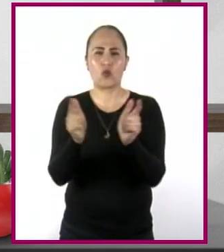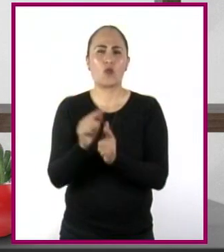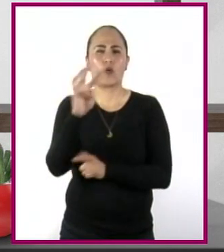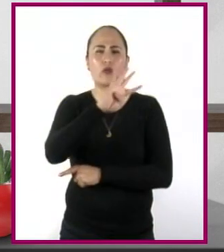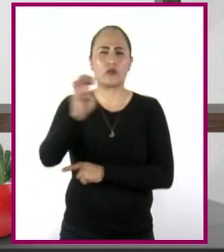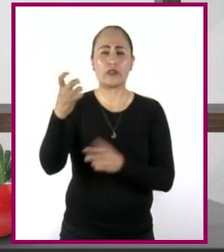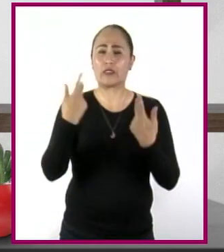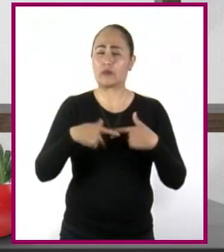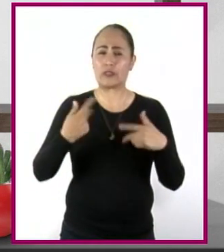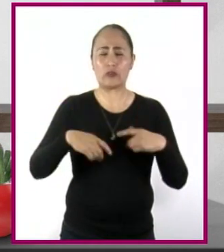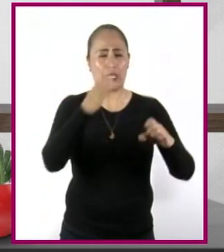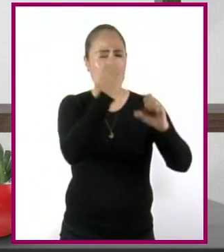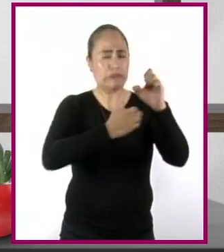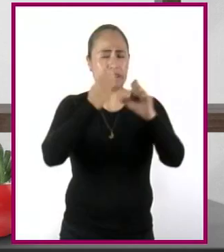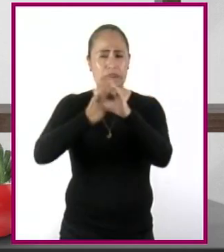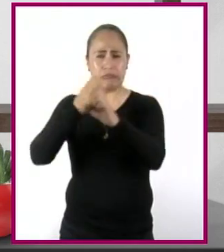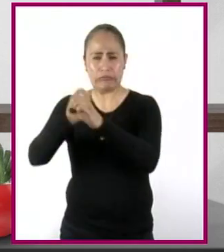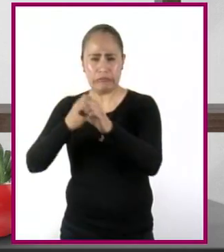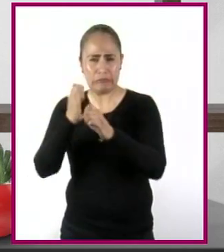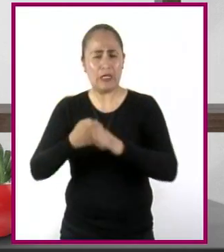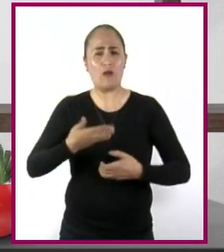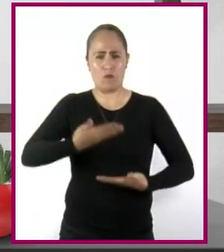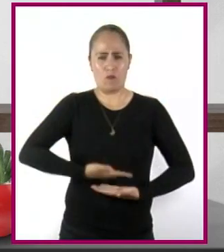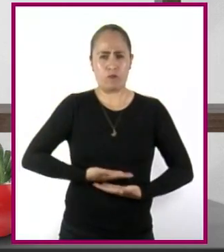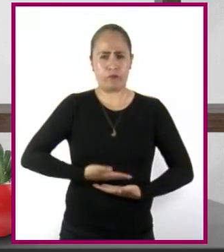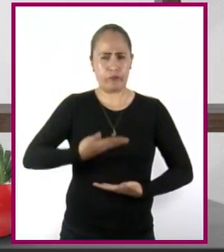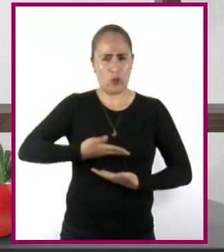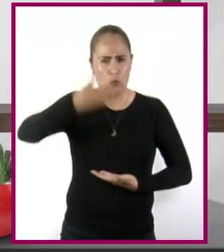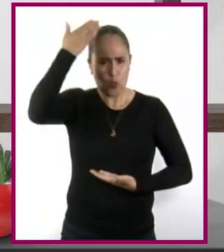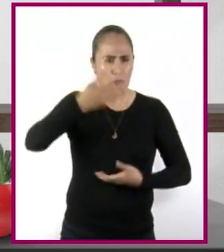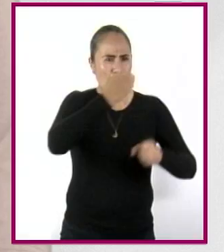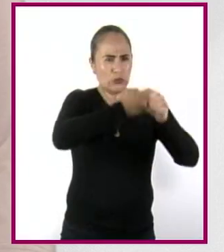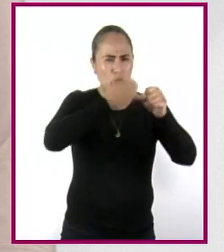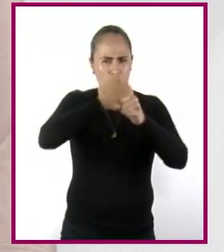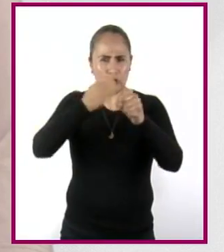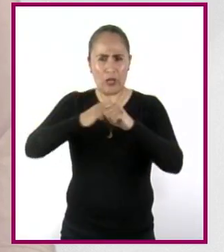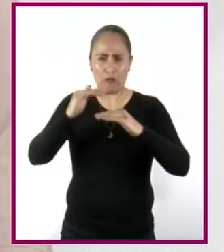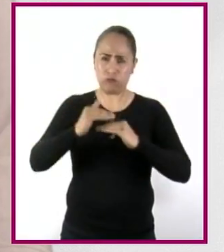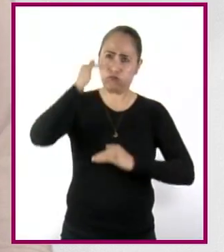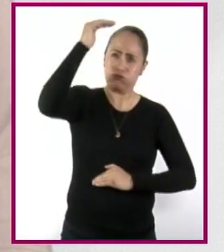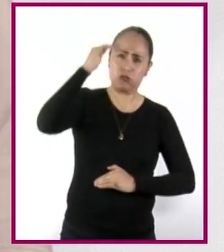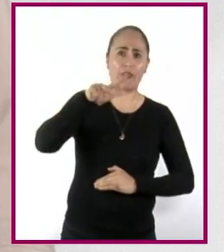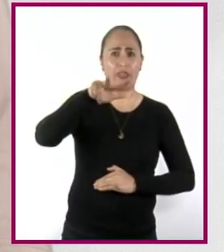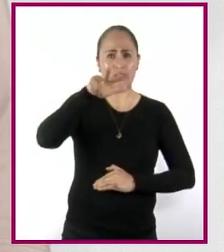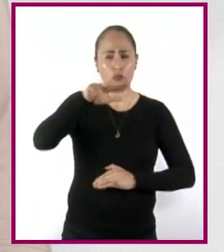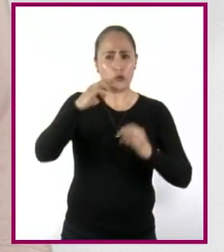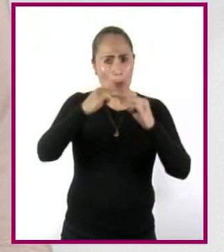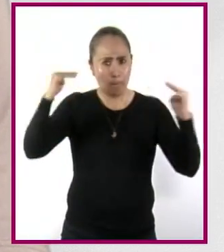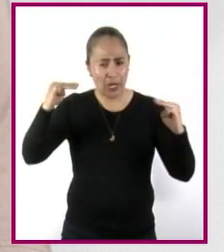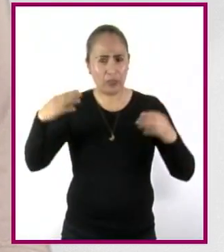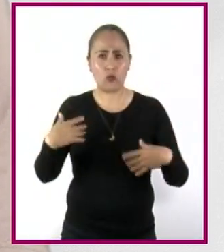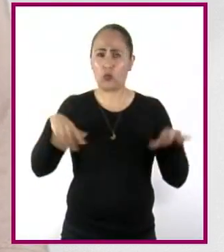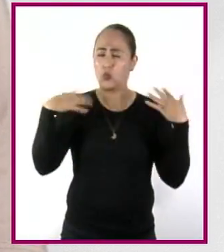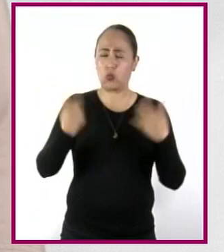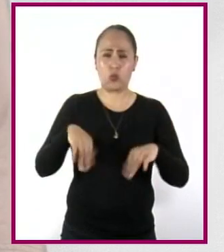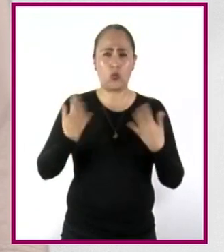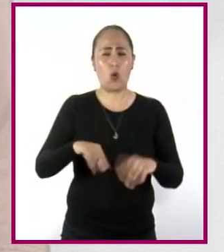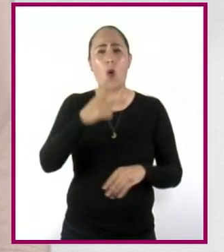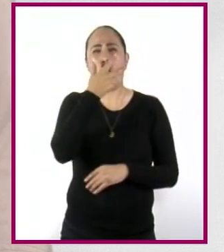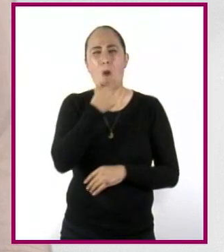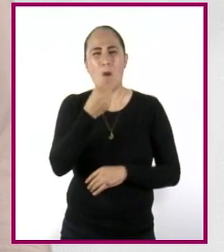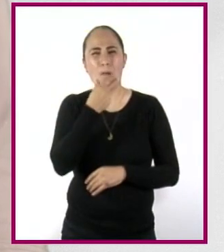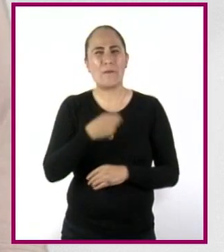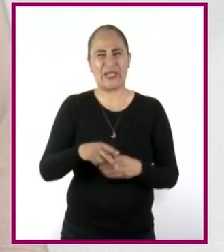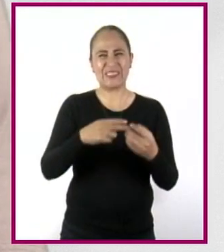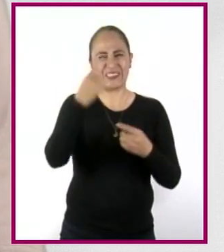400 heroicos escultores talló bustos humanos de 18 metros de altura. El resultado fueron las imponentes efigies de George